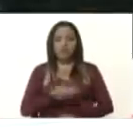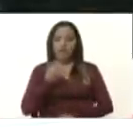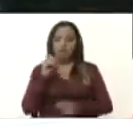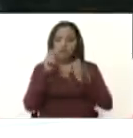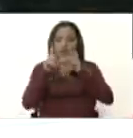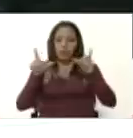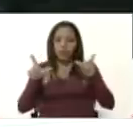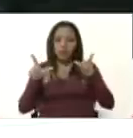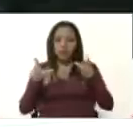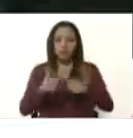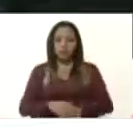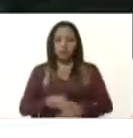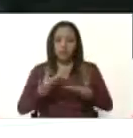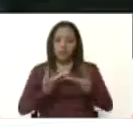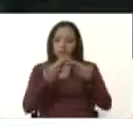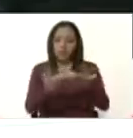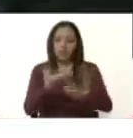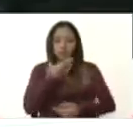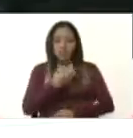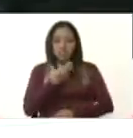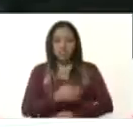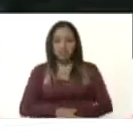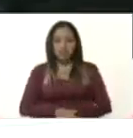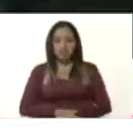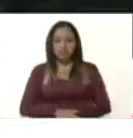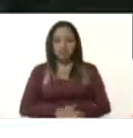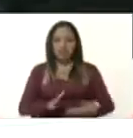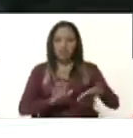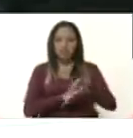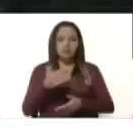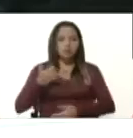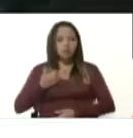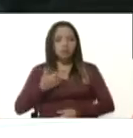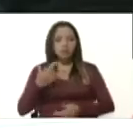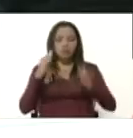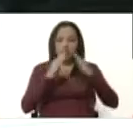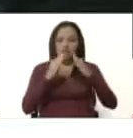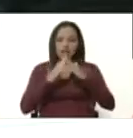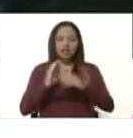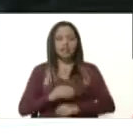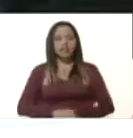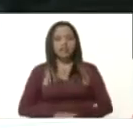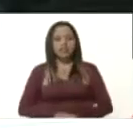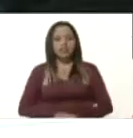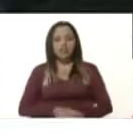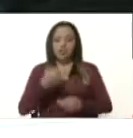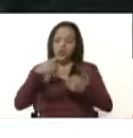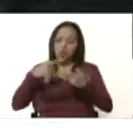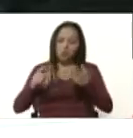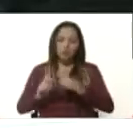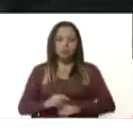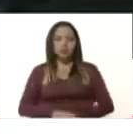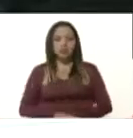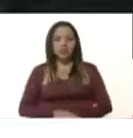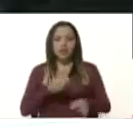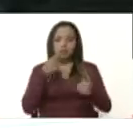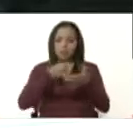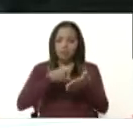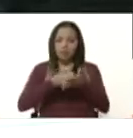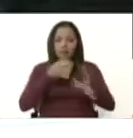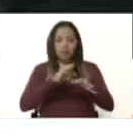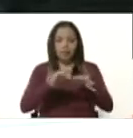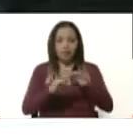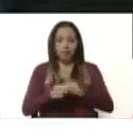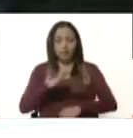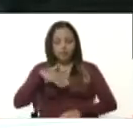que voy a lanzar para diciembre. Con electrodomésticos y otros bienes en Petro, para que